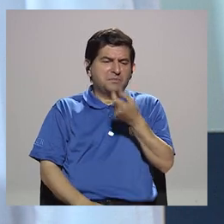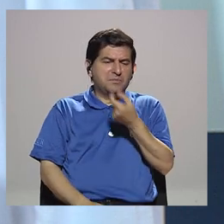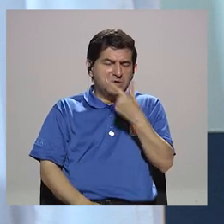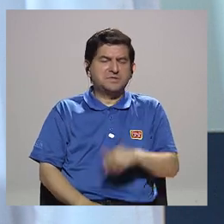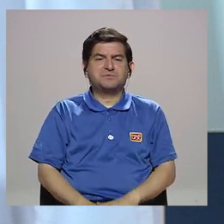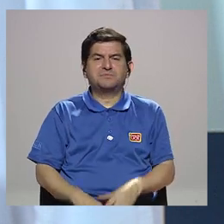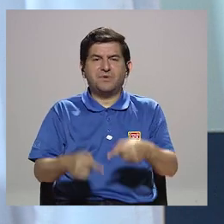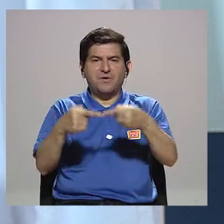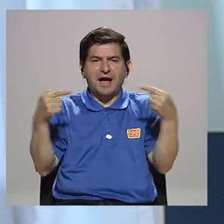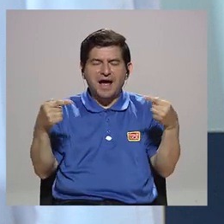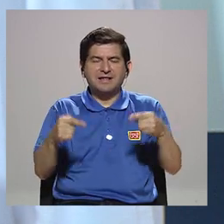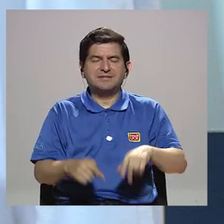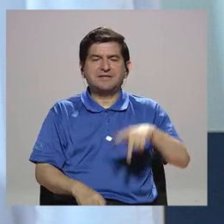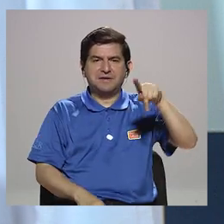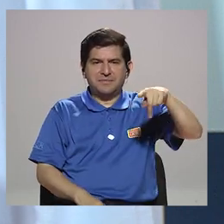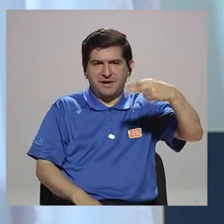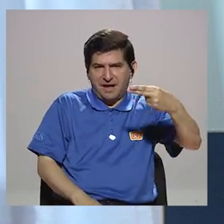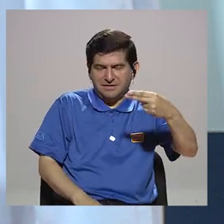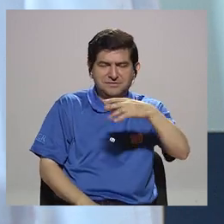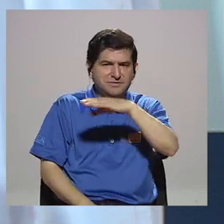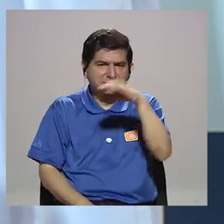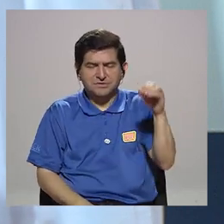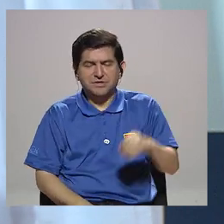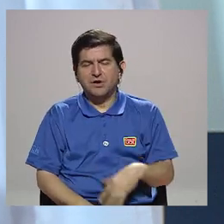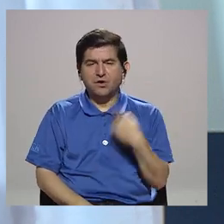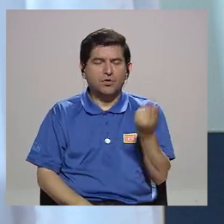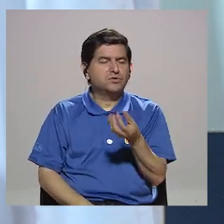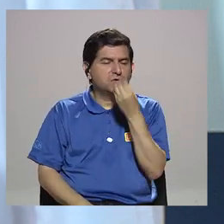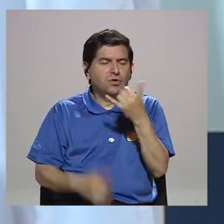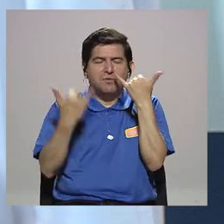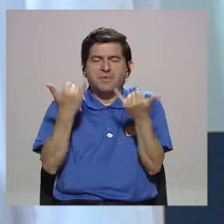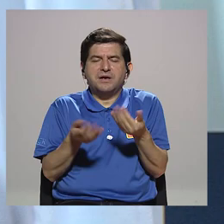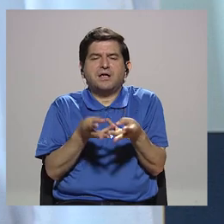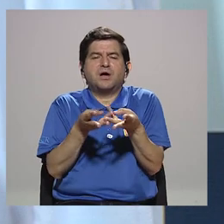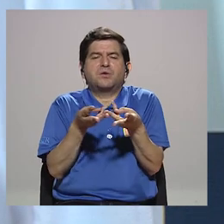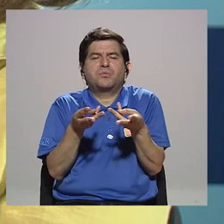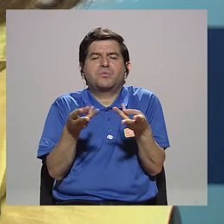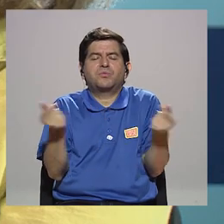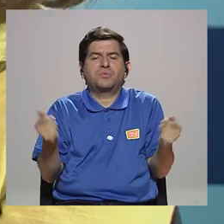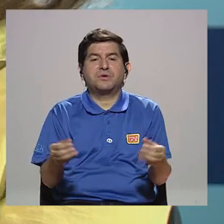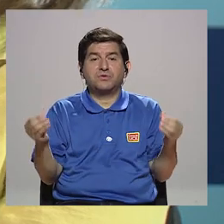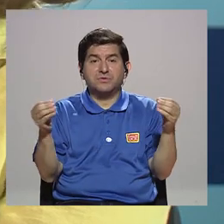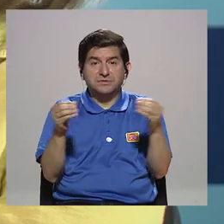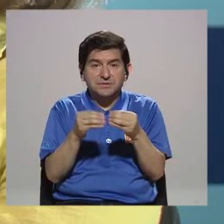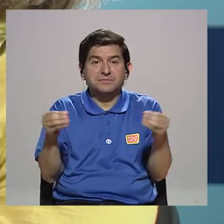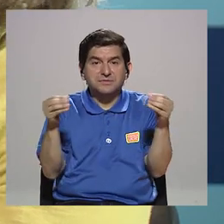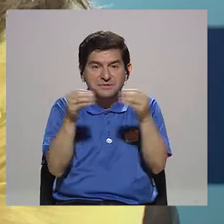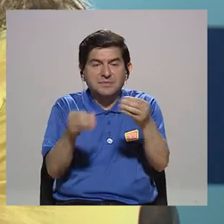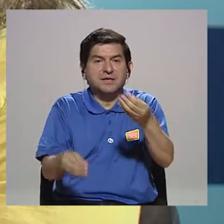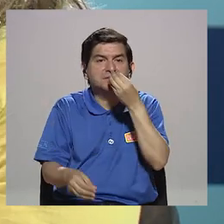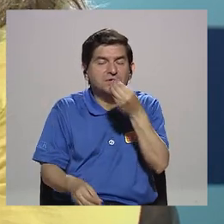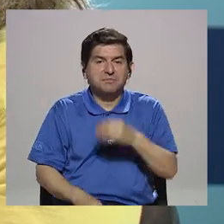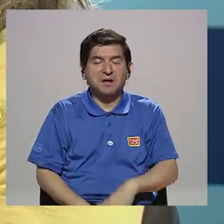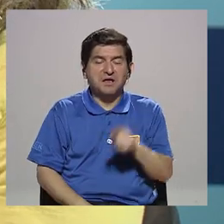automedica con algún antiácido o con solo inclusive comer se le alivia. Entonces come más frecuente y anda